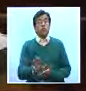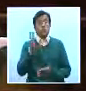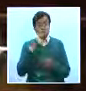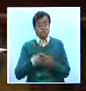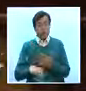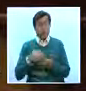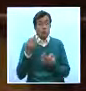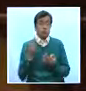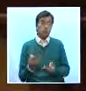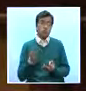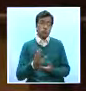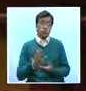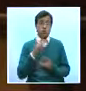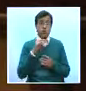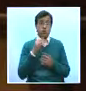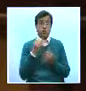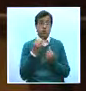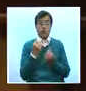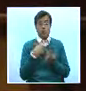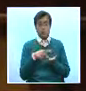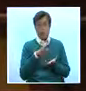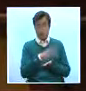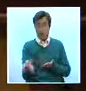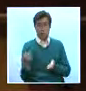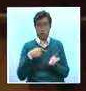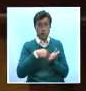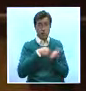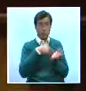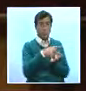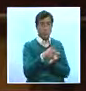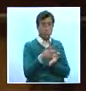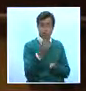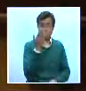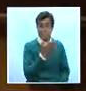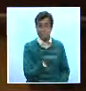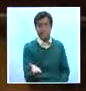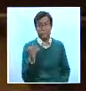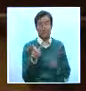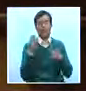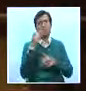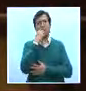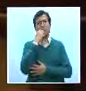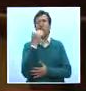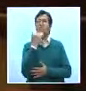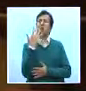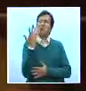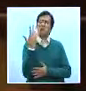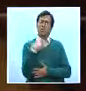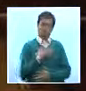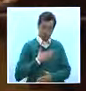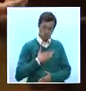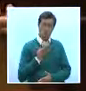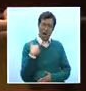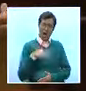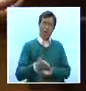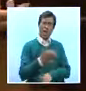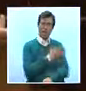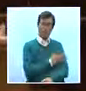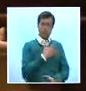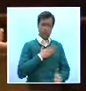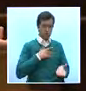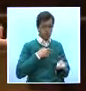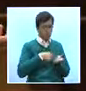padre generó, también le toca tributar. Entonces ahí la gente siempre se queja por eso. Ya, si esa riqueza no